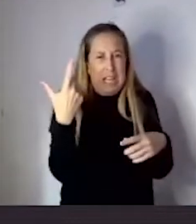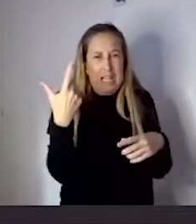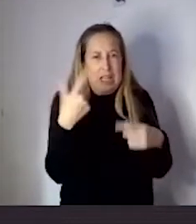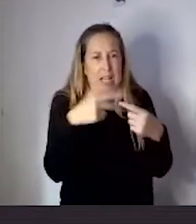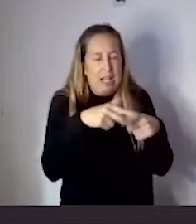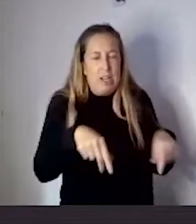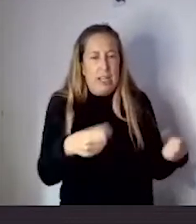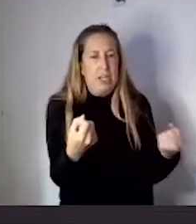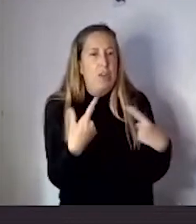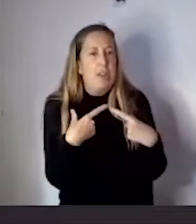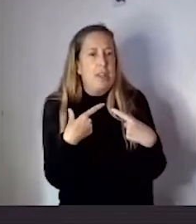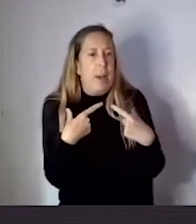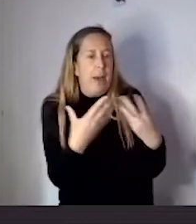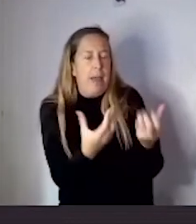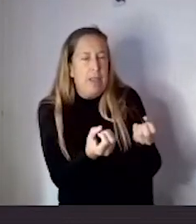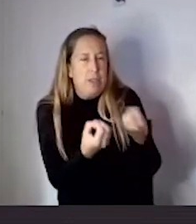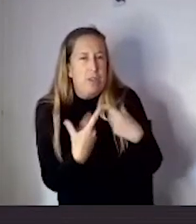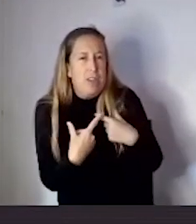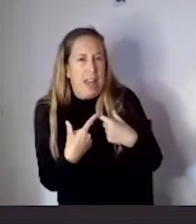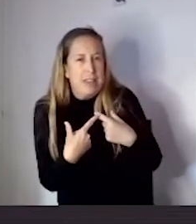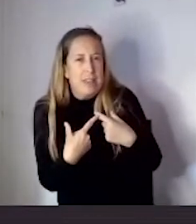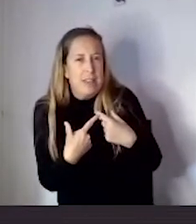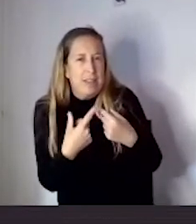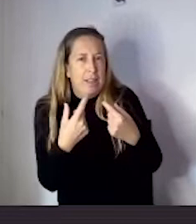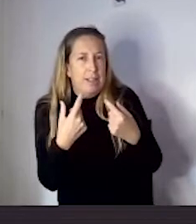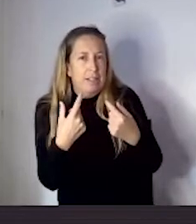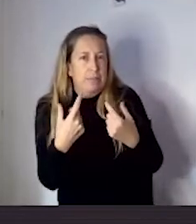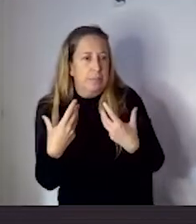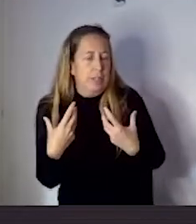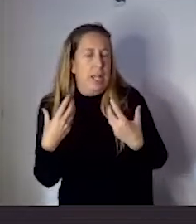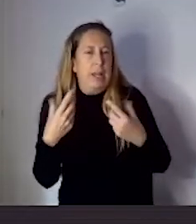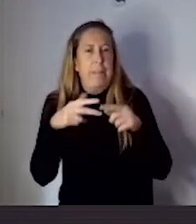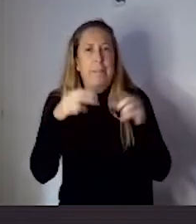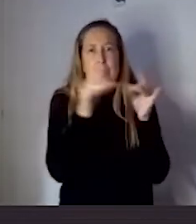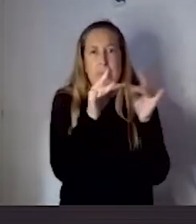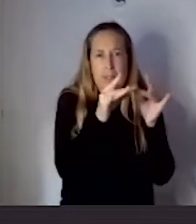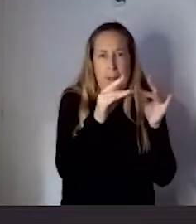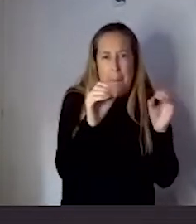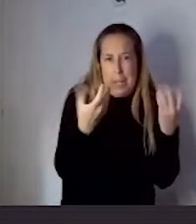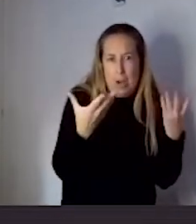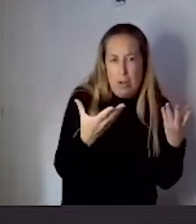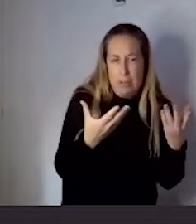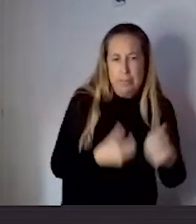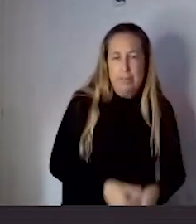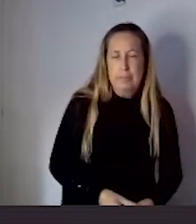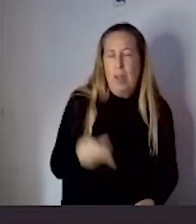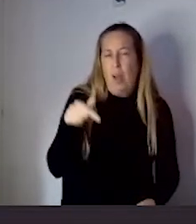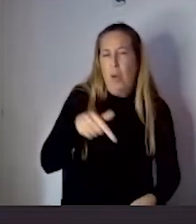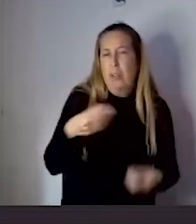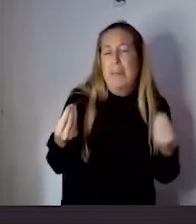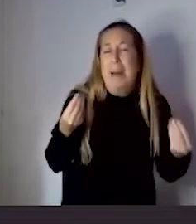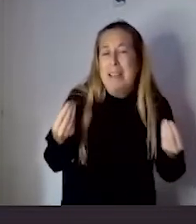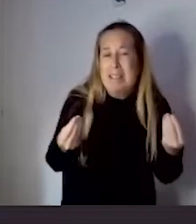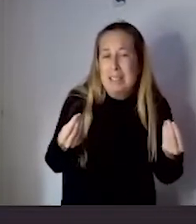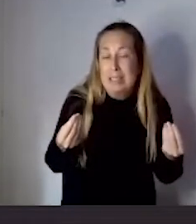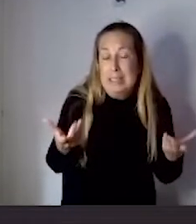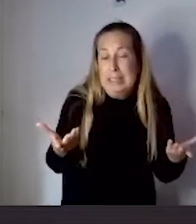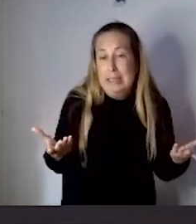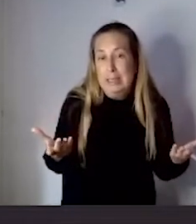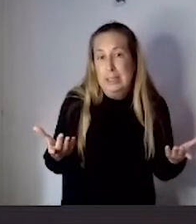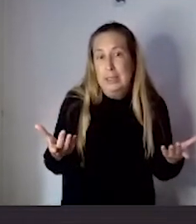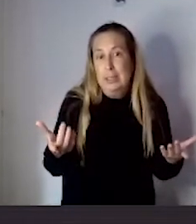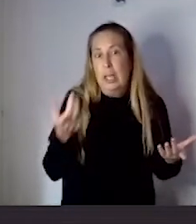humanas ahora qué pasa con la situación de la tecnología de hoy bueno no todo que se conecta es